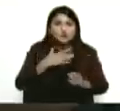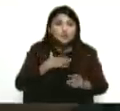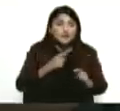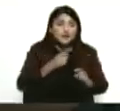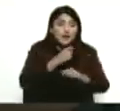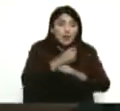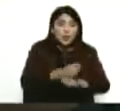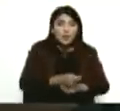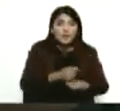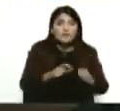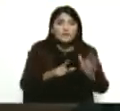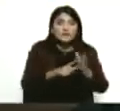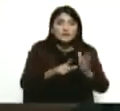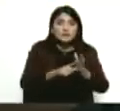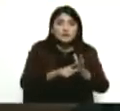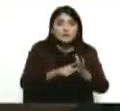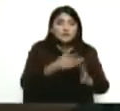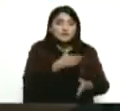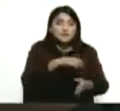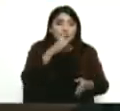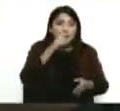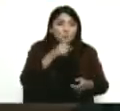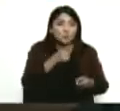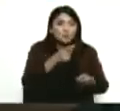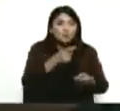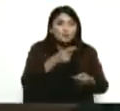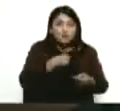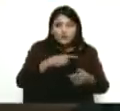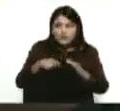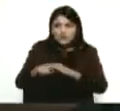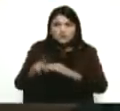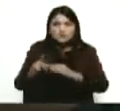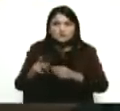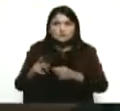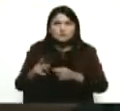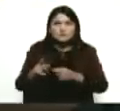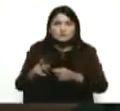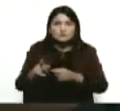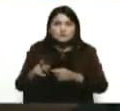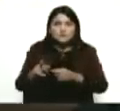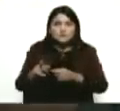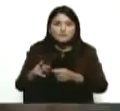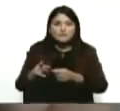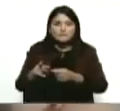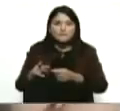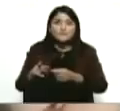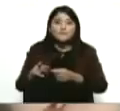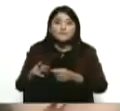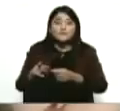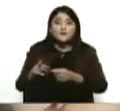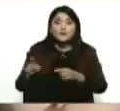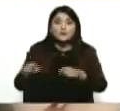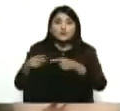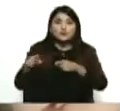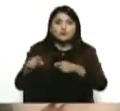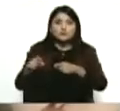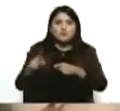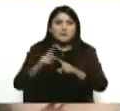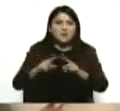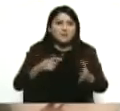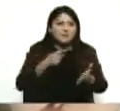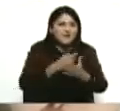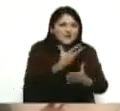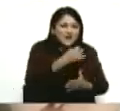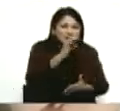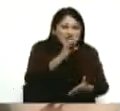el presidente Maduro me regaló un tremendo concierto en el estadio tal, pero ahorita se tiene que bajar de la mula con $30 por el título de bachiller. ¿Qué es eso?